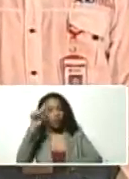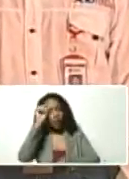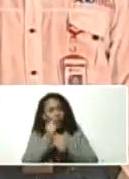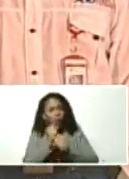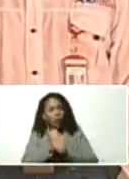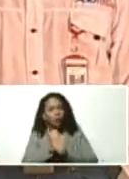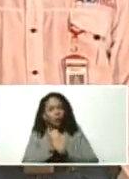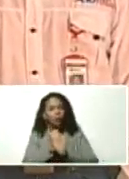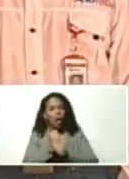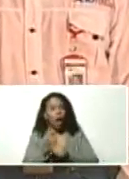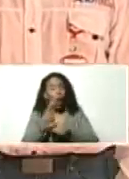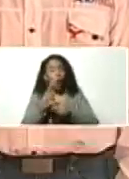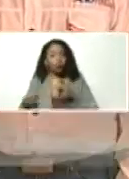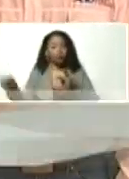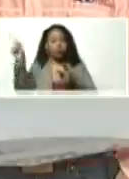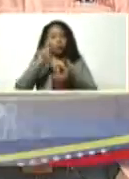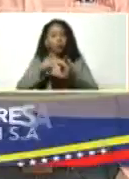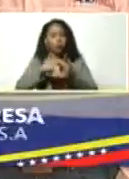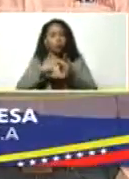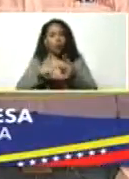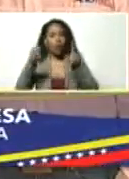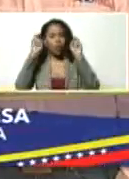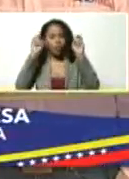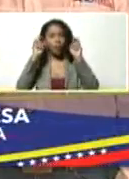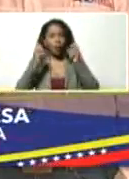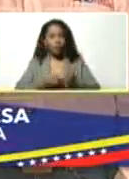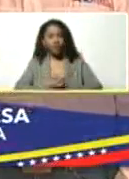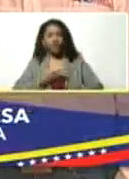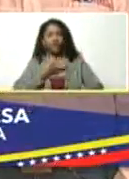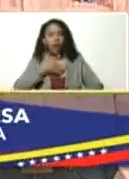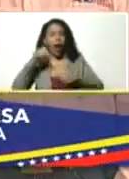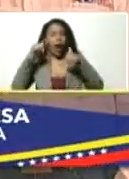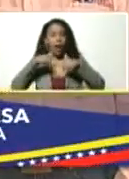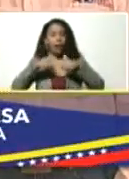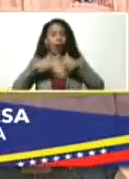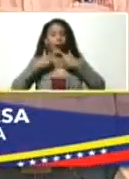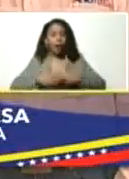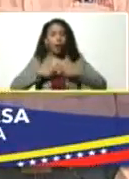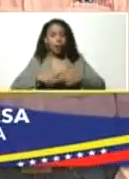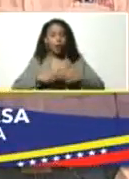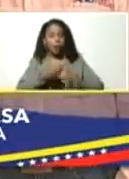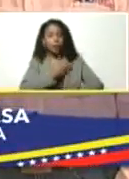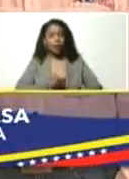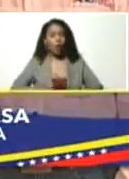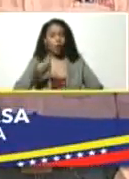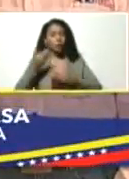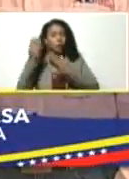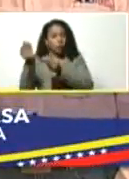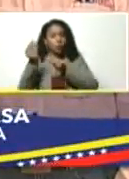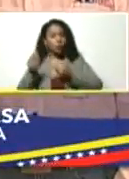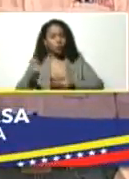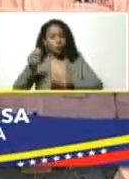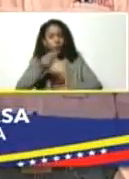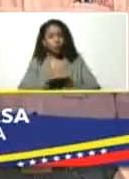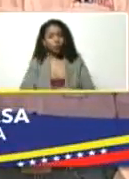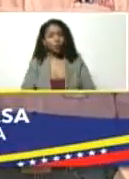tiene que ver con este renacer de nuestra industria está en las herramientas, presidente, que usted nos ha dado.